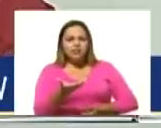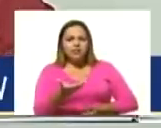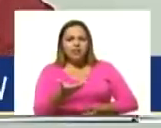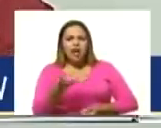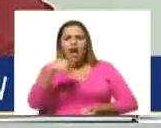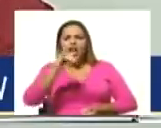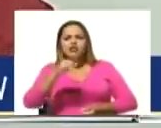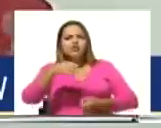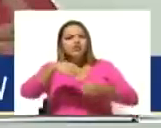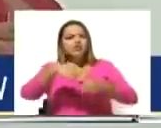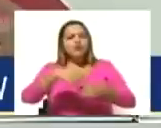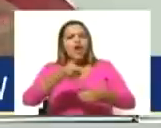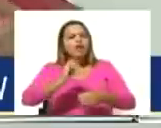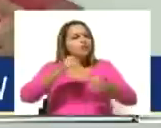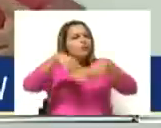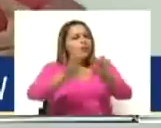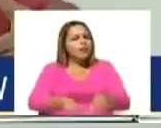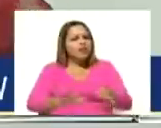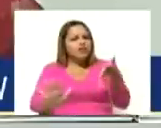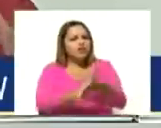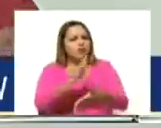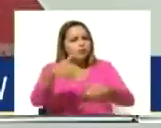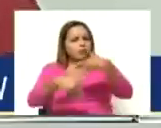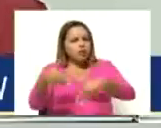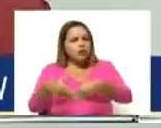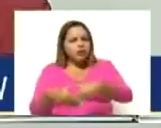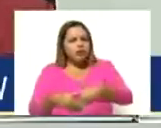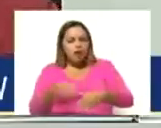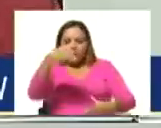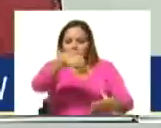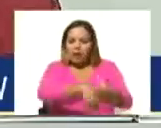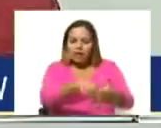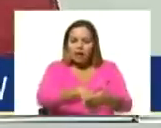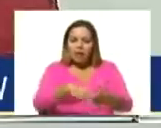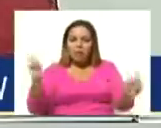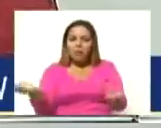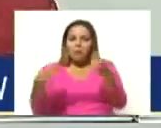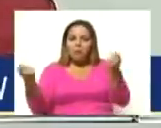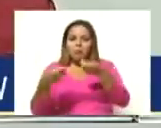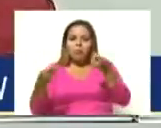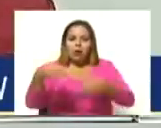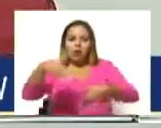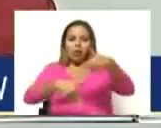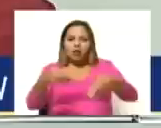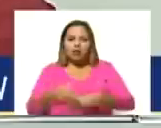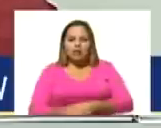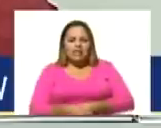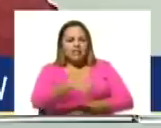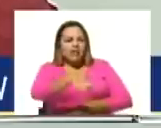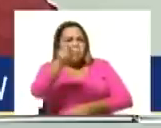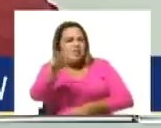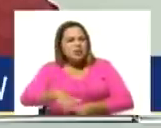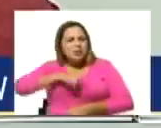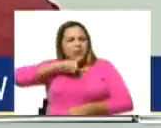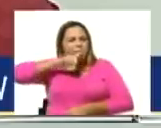inhabilitado. Le mete propaganda electoral ahí. Una bolsa de comercio. Eso es ser